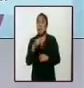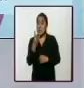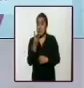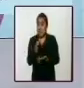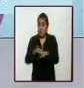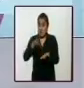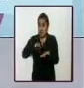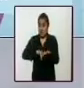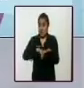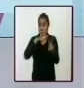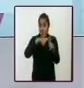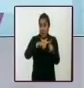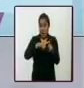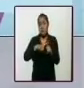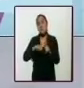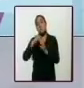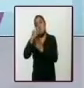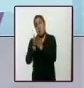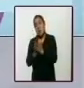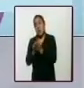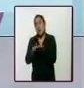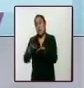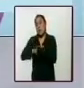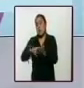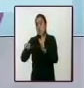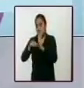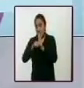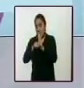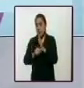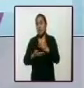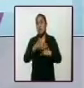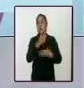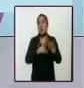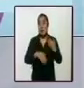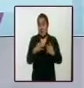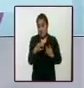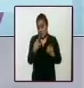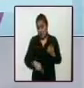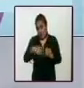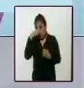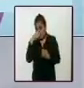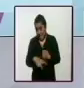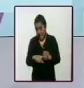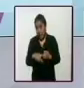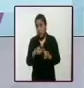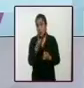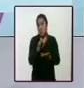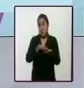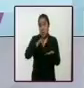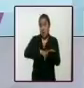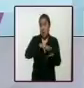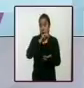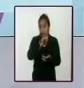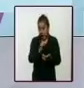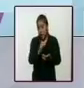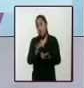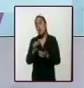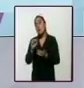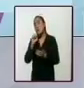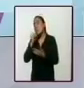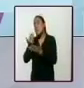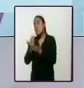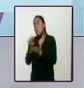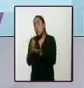a BBB-, mientras que en moneda nacional pasó de AAA a AA. Hay que destacar que estas bajas traerán como resultado un